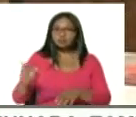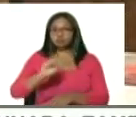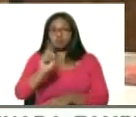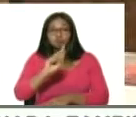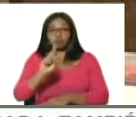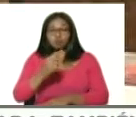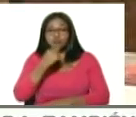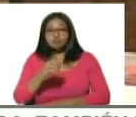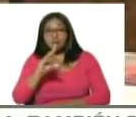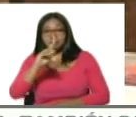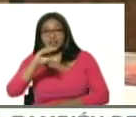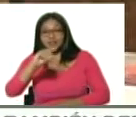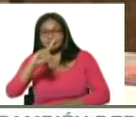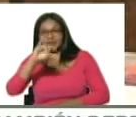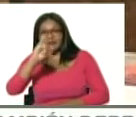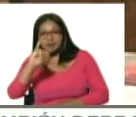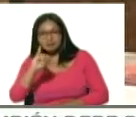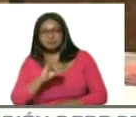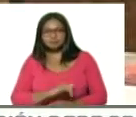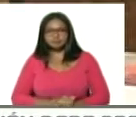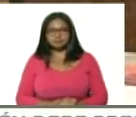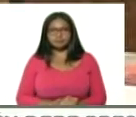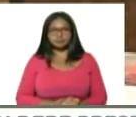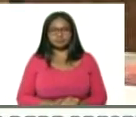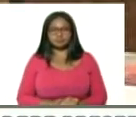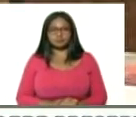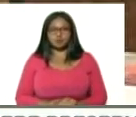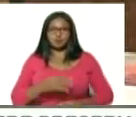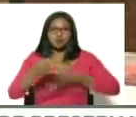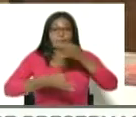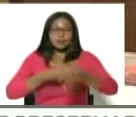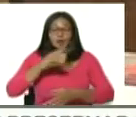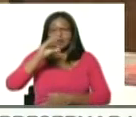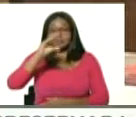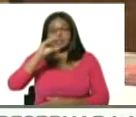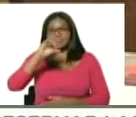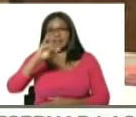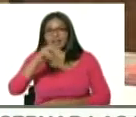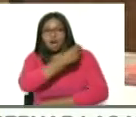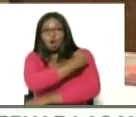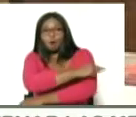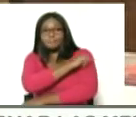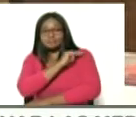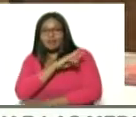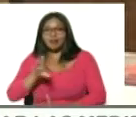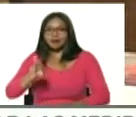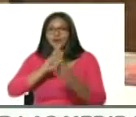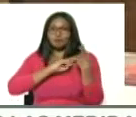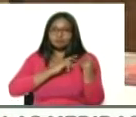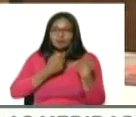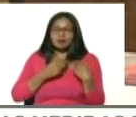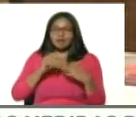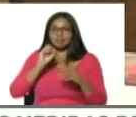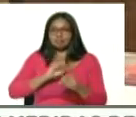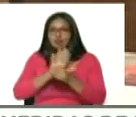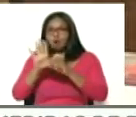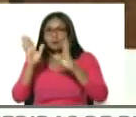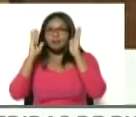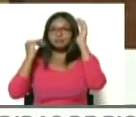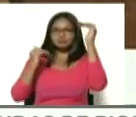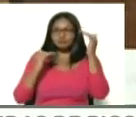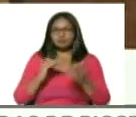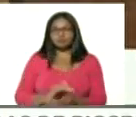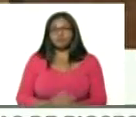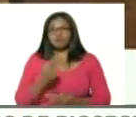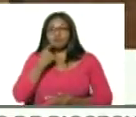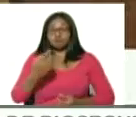CDI, a los CDI. Se los digo a los hospitales Centinela. Se lo digo a